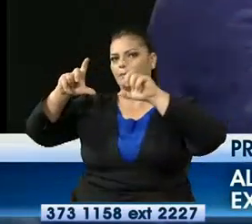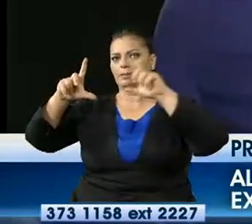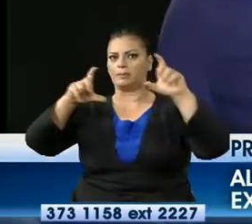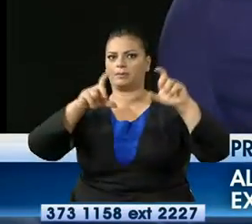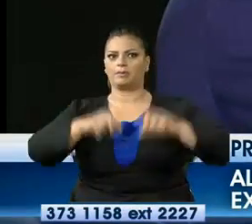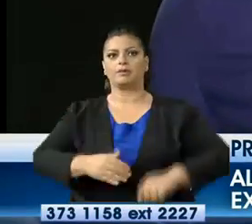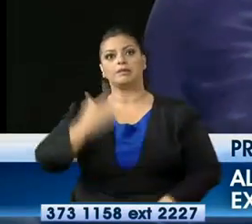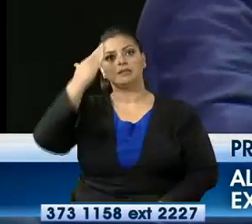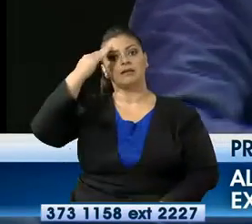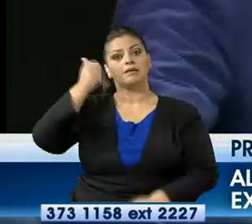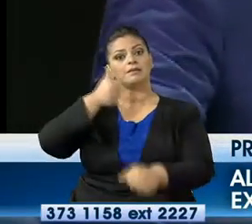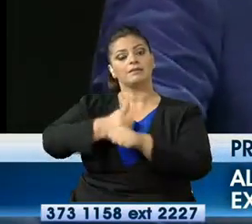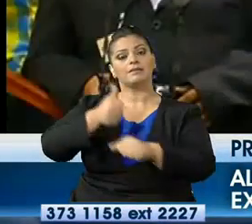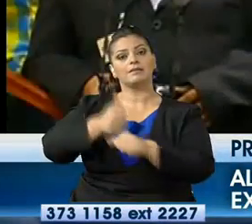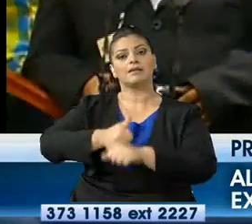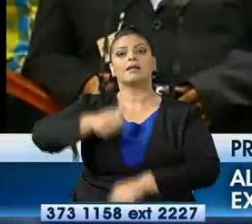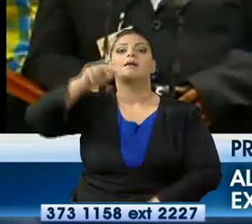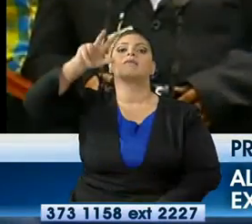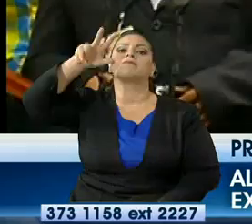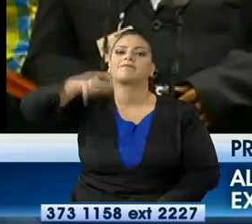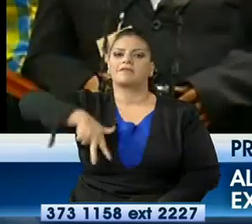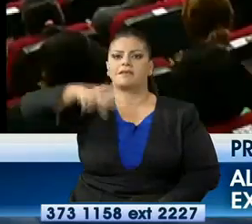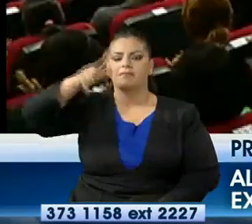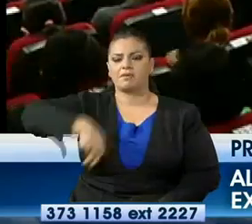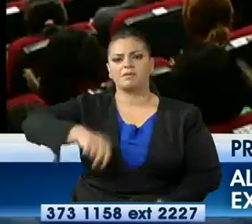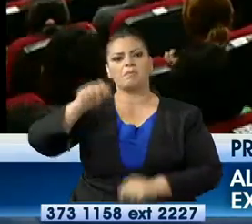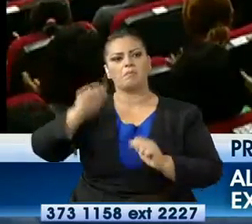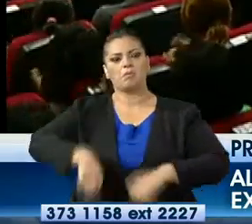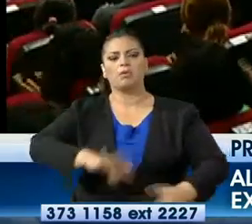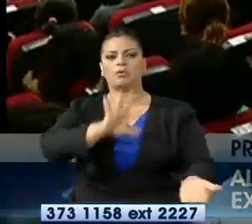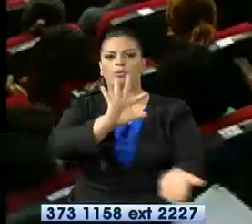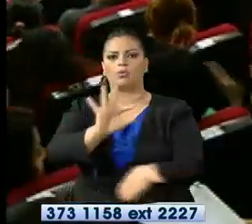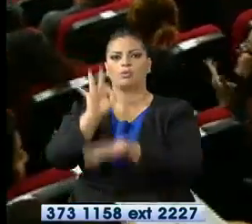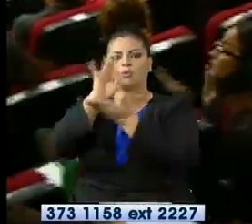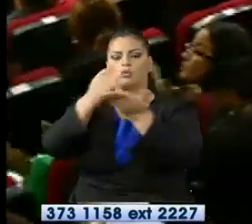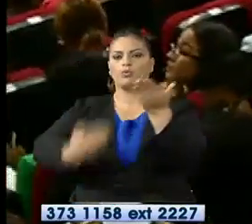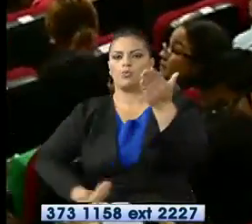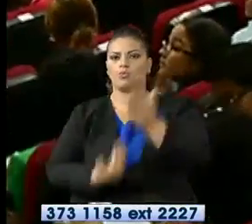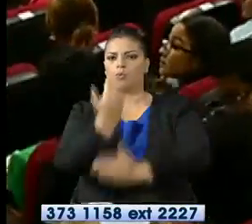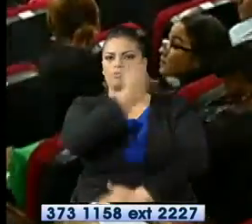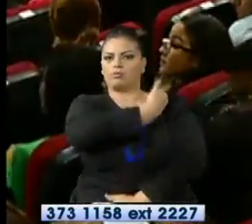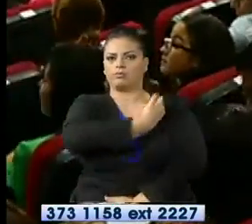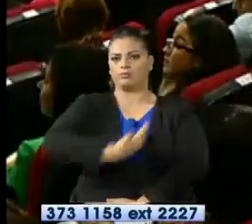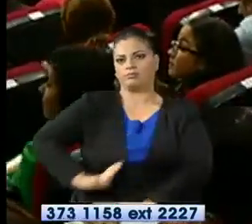la convocatoria para elegir al nuevo presidente, informó Jorge Escobar.